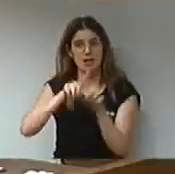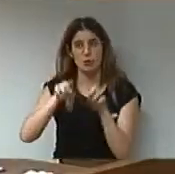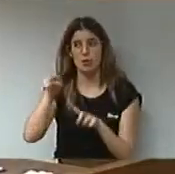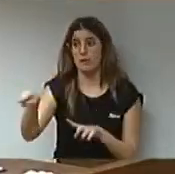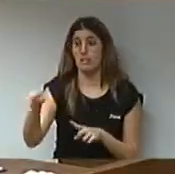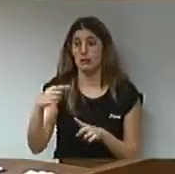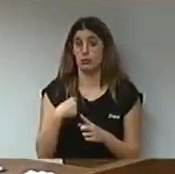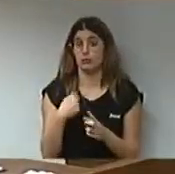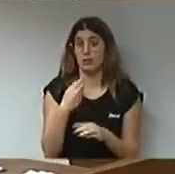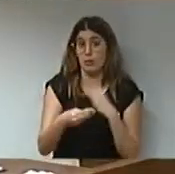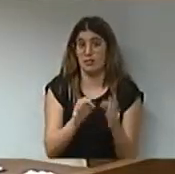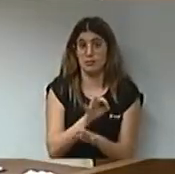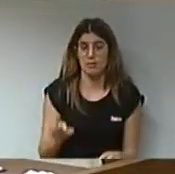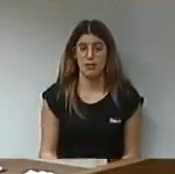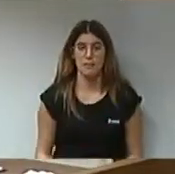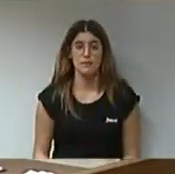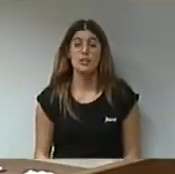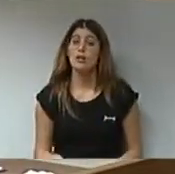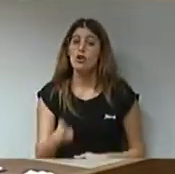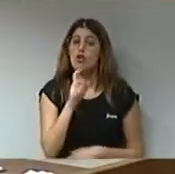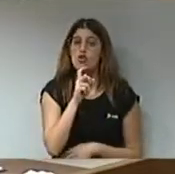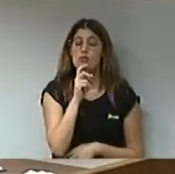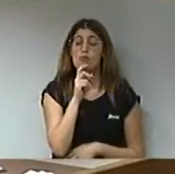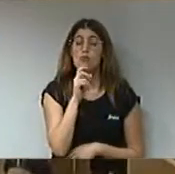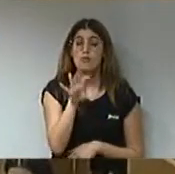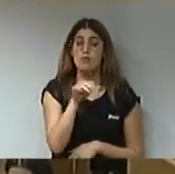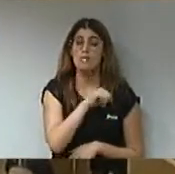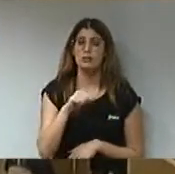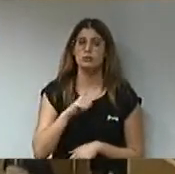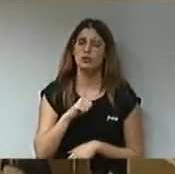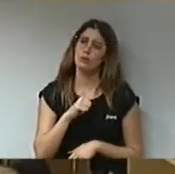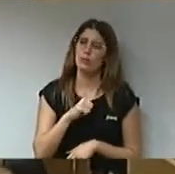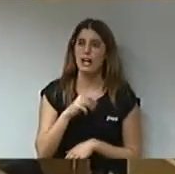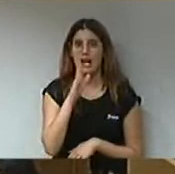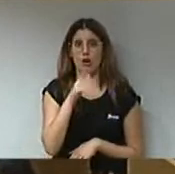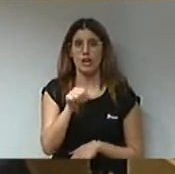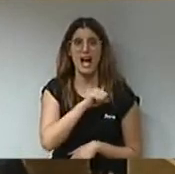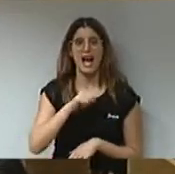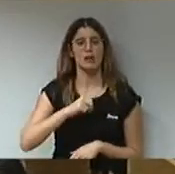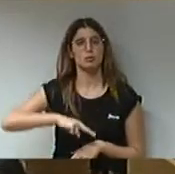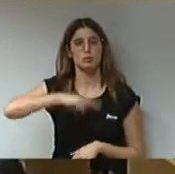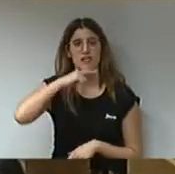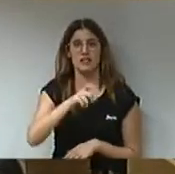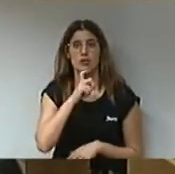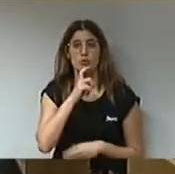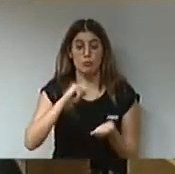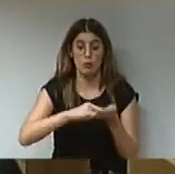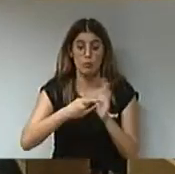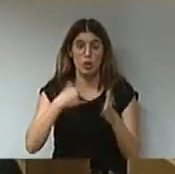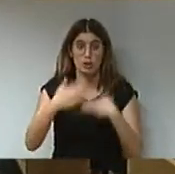impone. ¿Cómo va a ser la comunidad autosuficiente con este planteamiento? Hay que